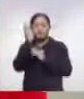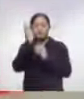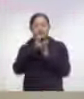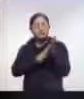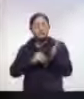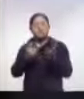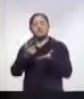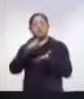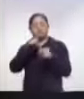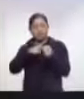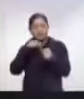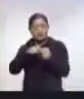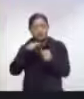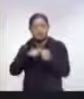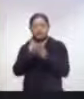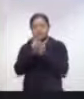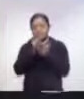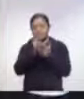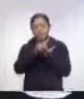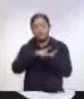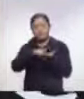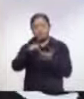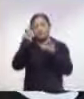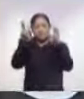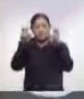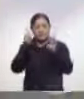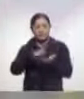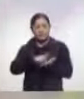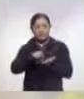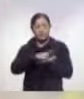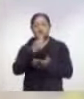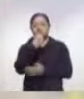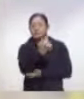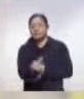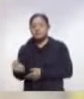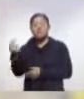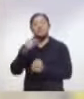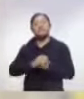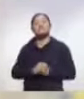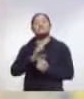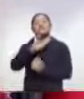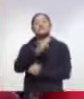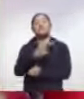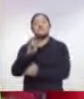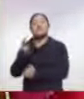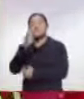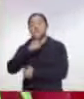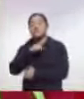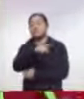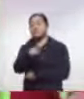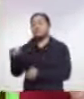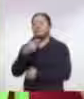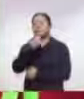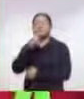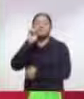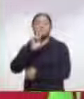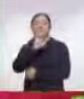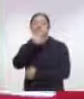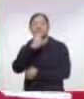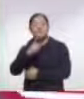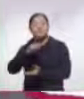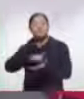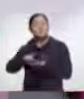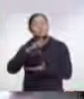y un libro informativo sobre los derechos de las y los infantes. Chávez Ruelas resaltó que niños y niñas tienen derechos,